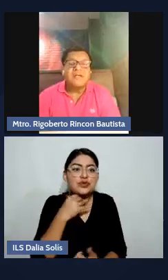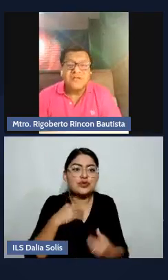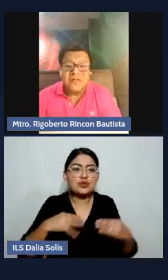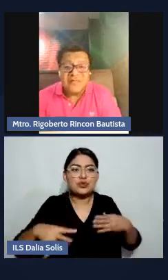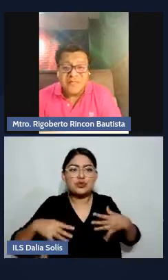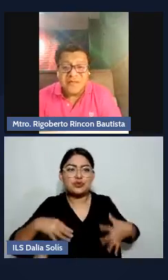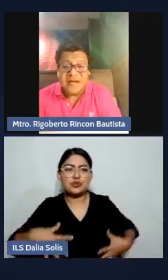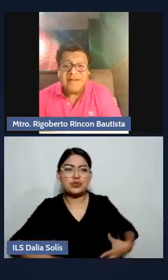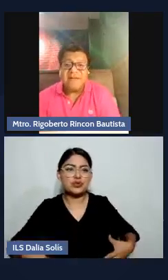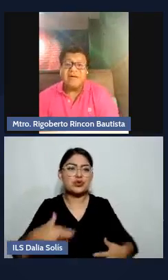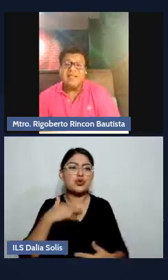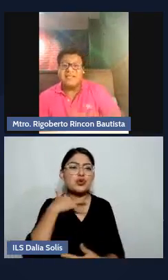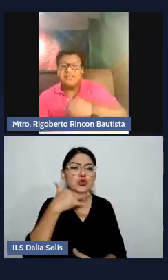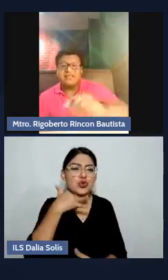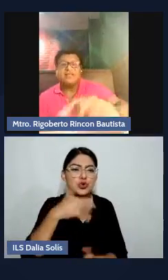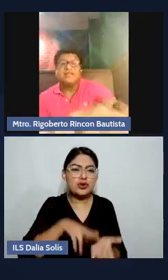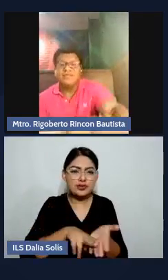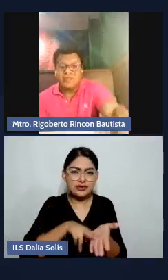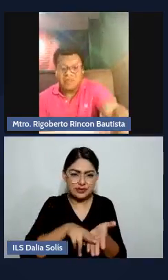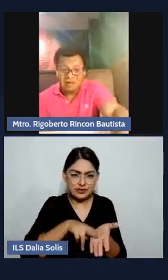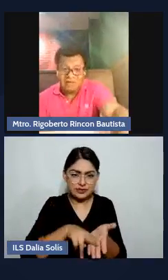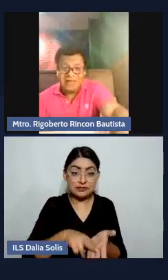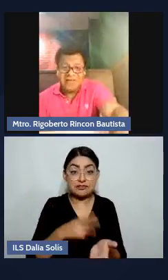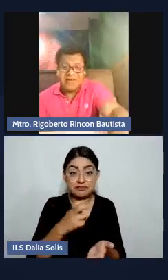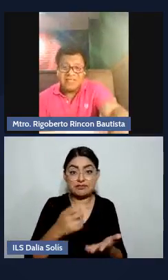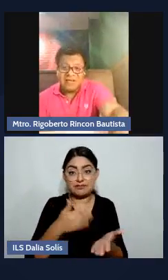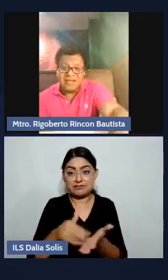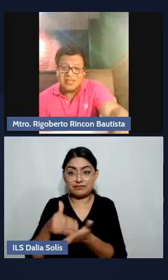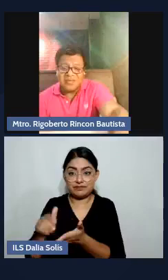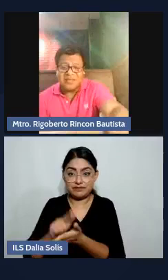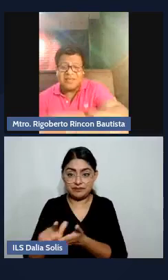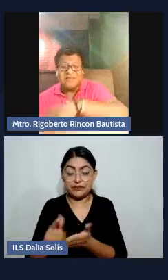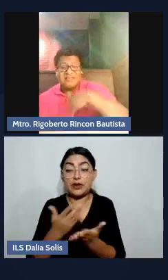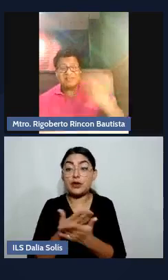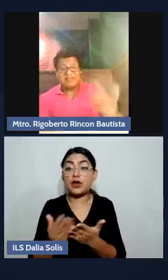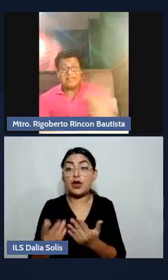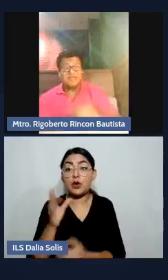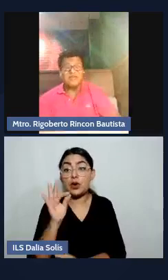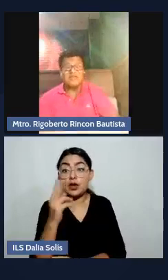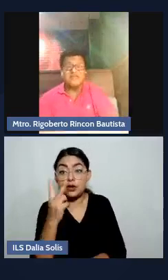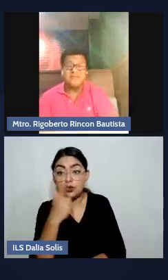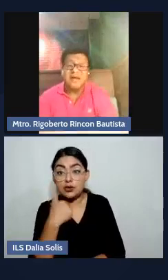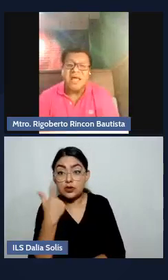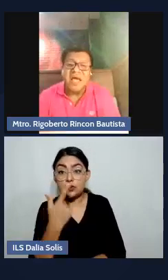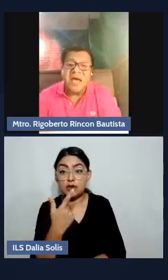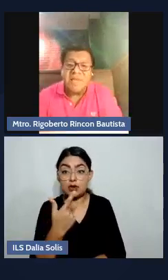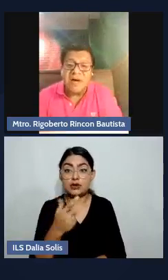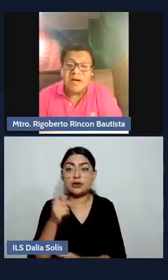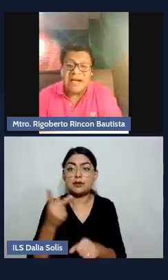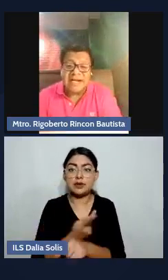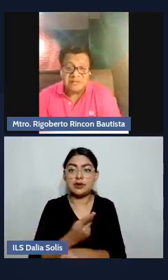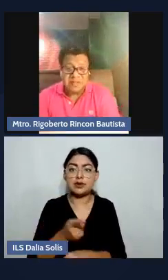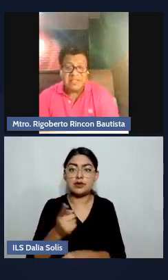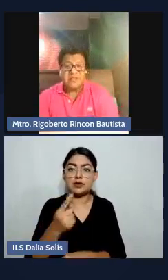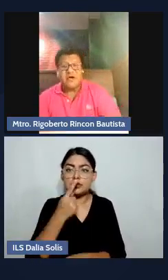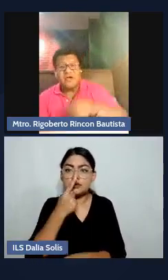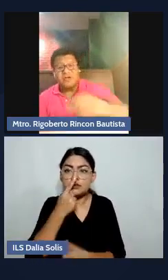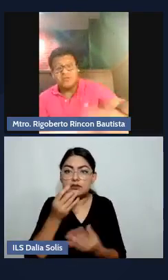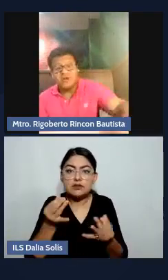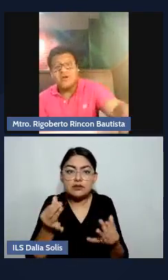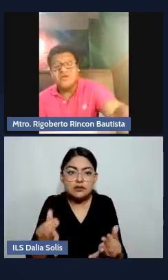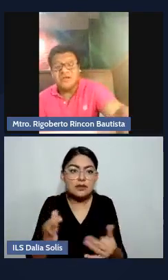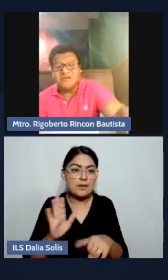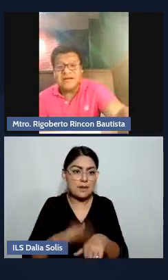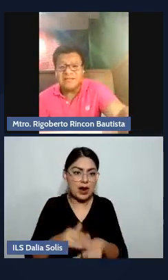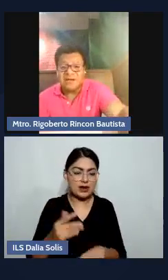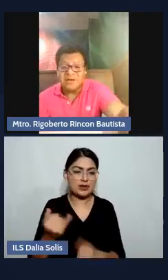fumar, mejora el sentido del gusto y el olfato, es lo que les comentaba. 72 horas sin fumar, mejora la respiración, los bronquios trabajan